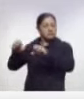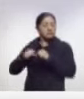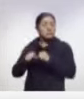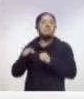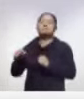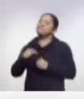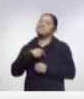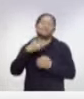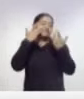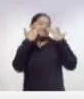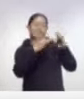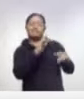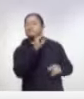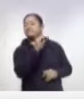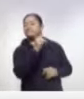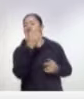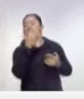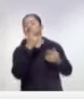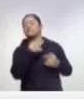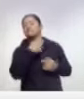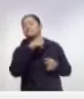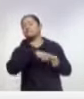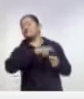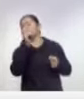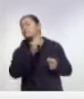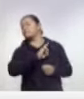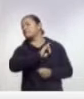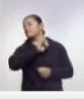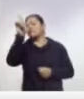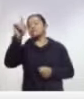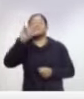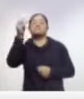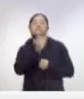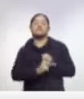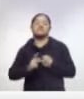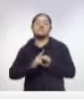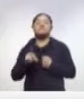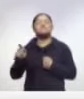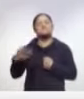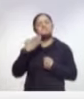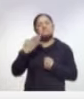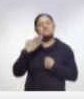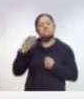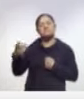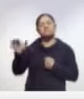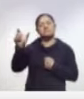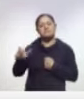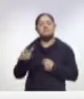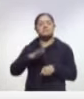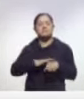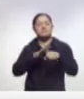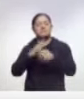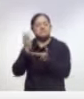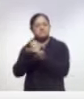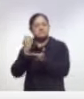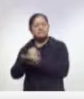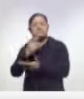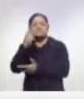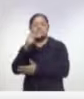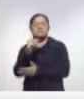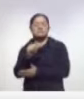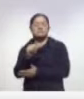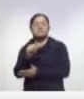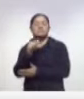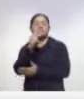ello tuvo que salir del país. Pero, bueno, enhorabuena para ella y que vengan, pues, cosas positivas después de esto. Así es, más éxitos para Paola Pliego,